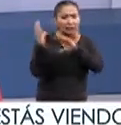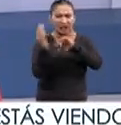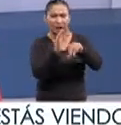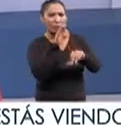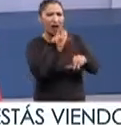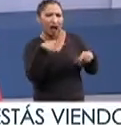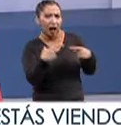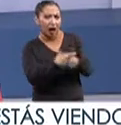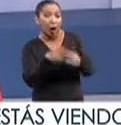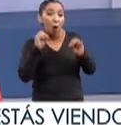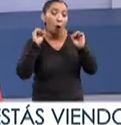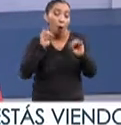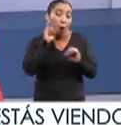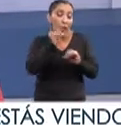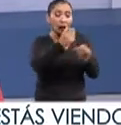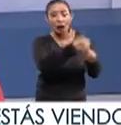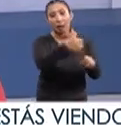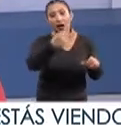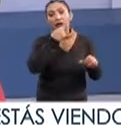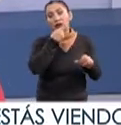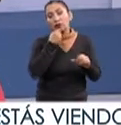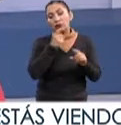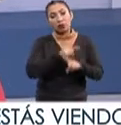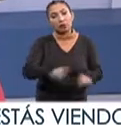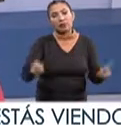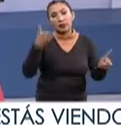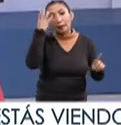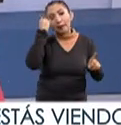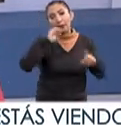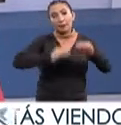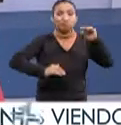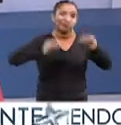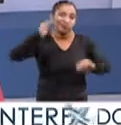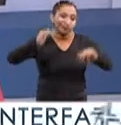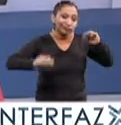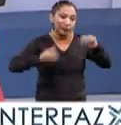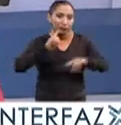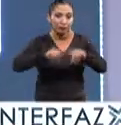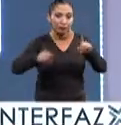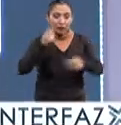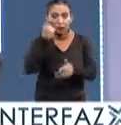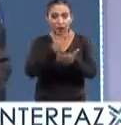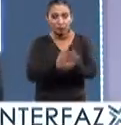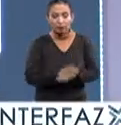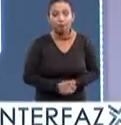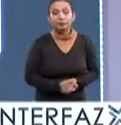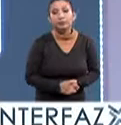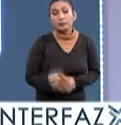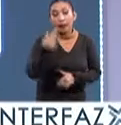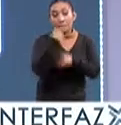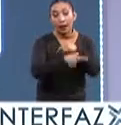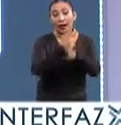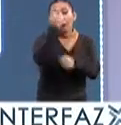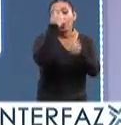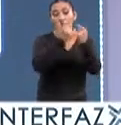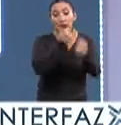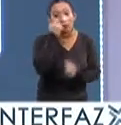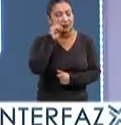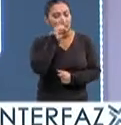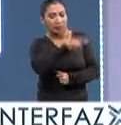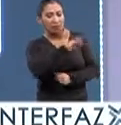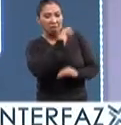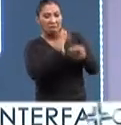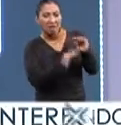y considerar que cada niño es diferente y por lo tanto aprende de forma única. El riesgo de que algunos alumnos muestren